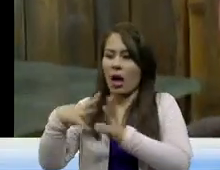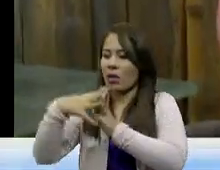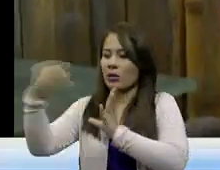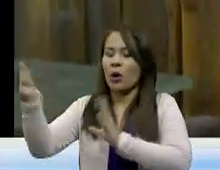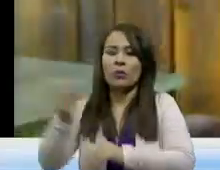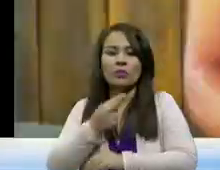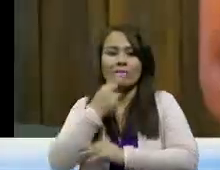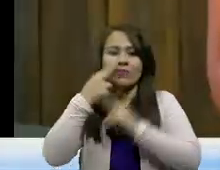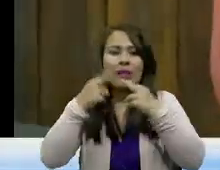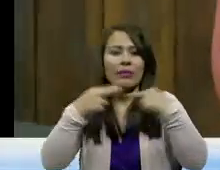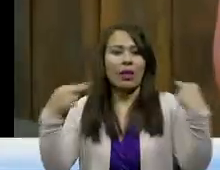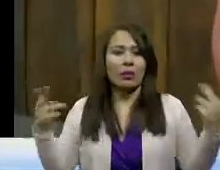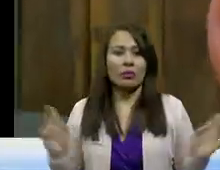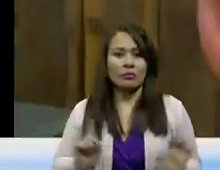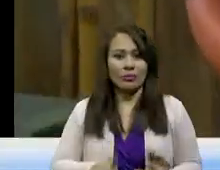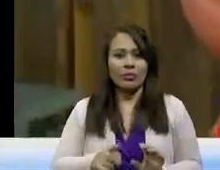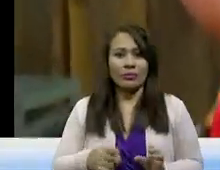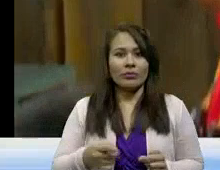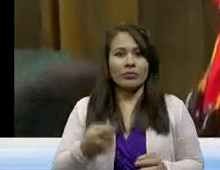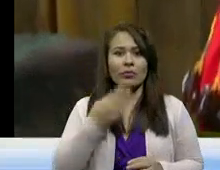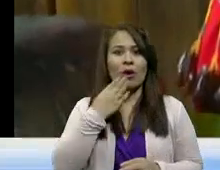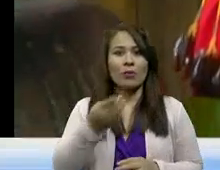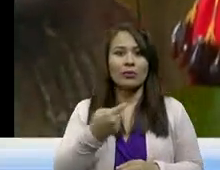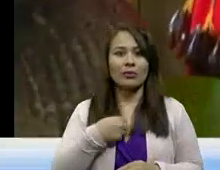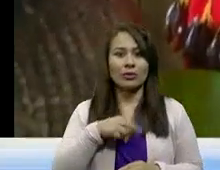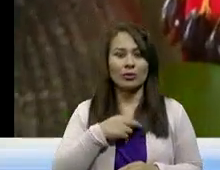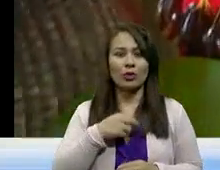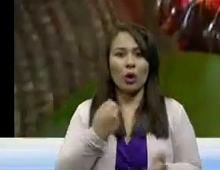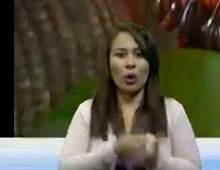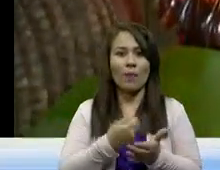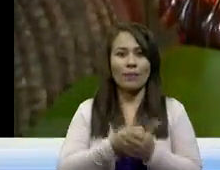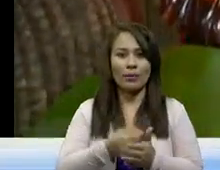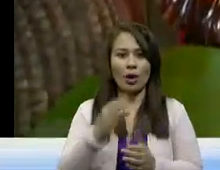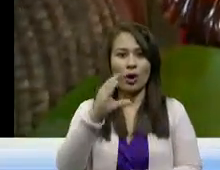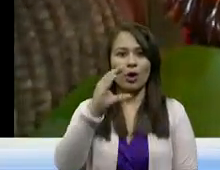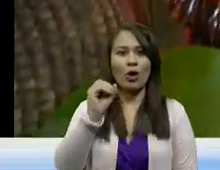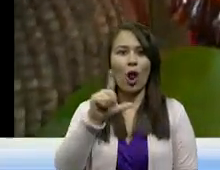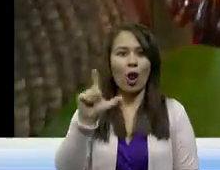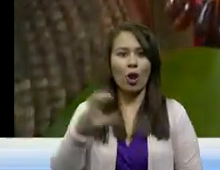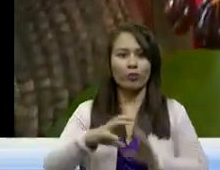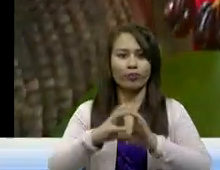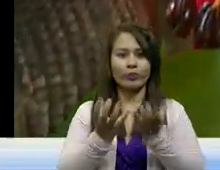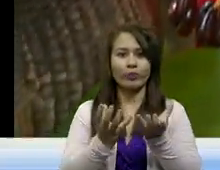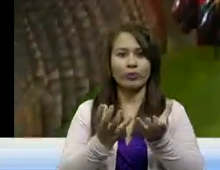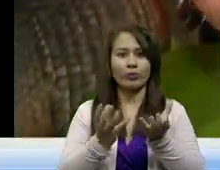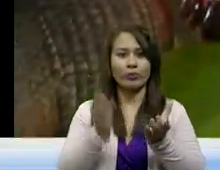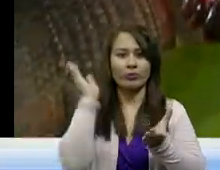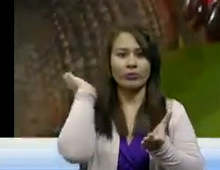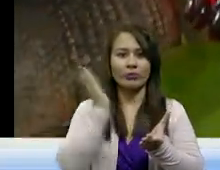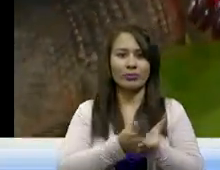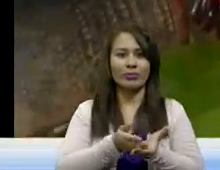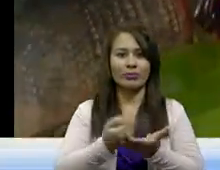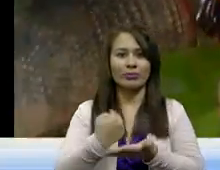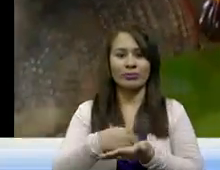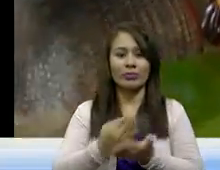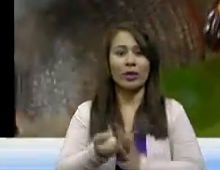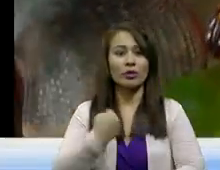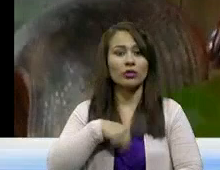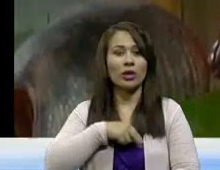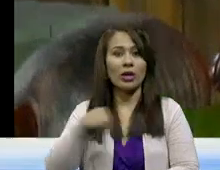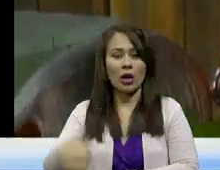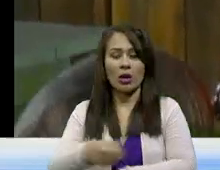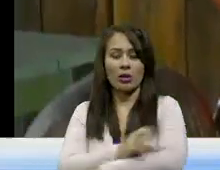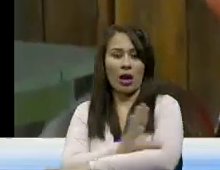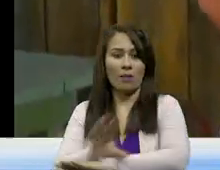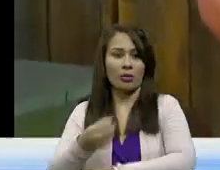Ya por eso es. Esa es una col especial, ¿no? Como sí, la que estamos acostumbrados. Sí, del campo, lo que nosotros cultivamos. Sí, esto lo tenemos en las